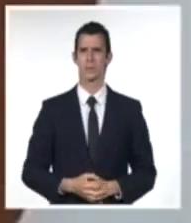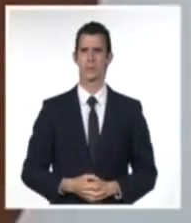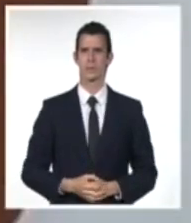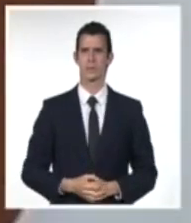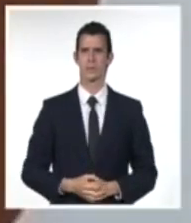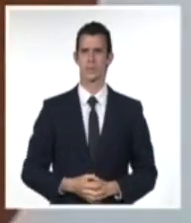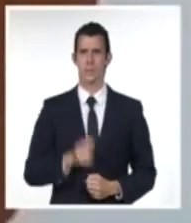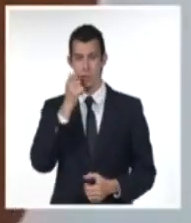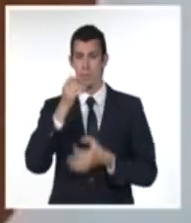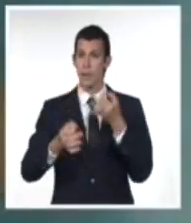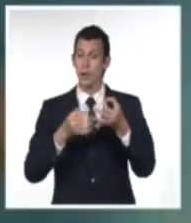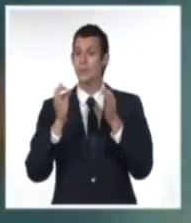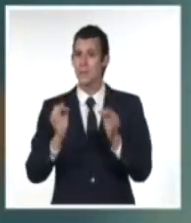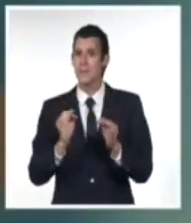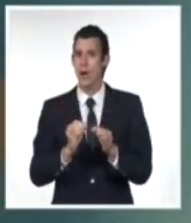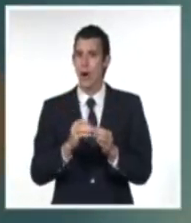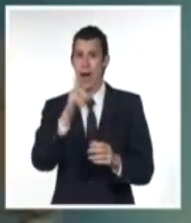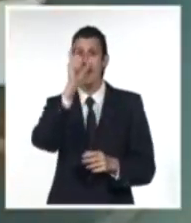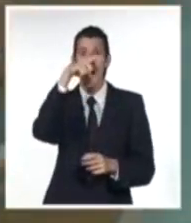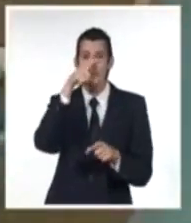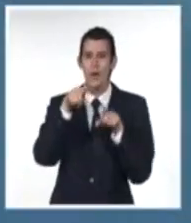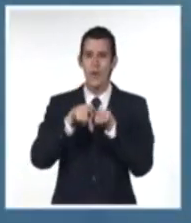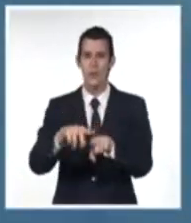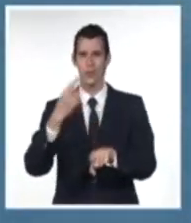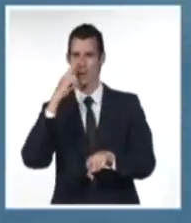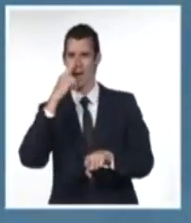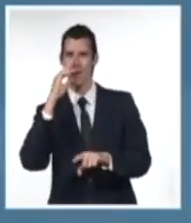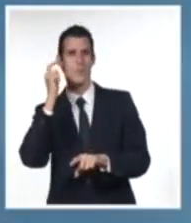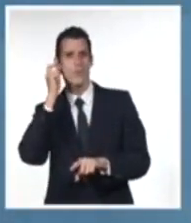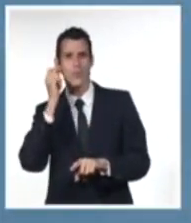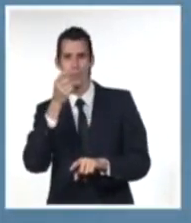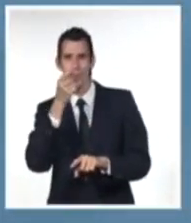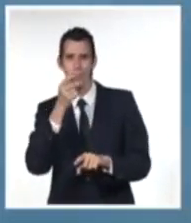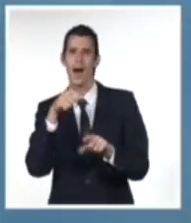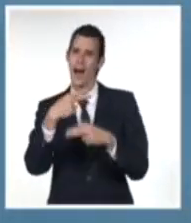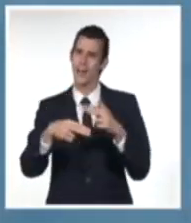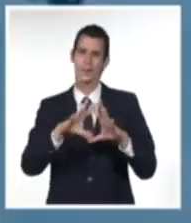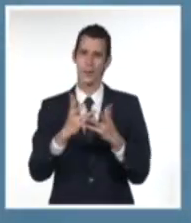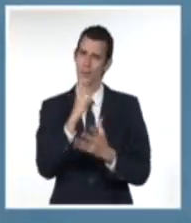Cecilio Avilés se convirtió en uno de nuestros más queridos historietistas.